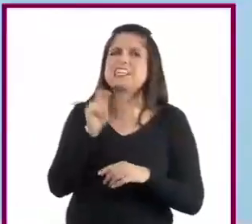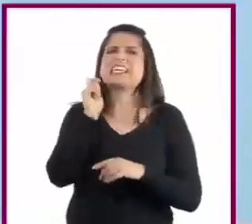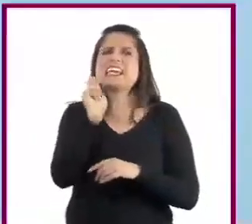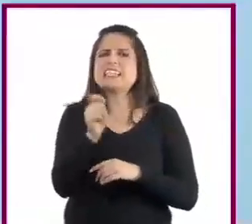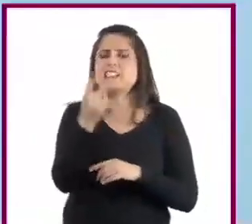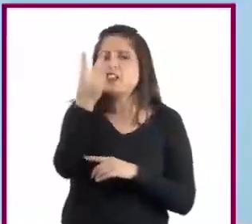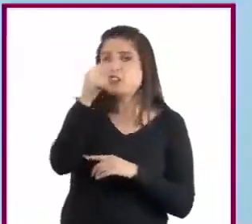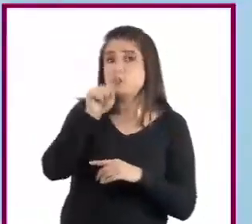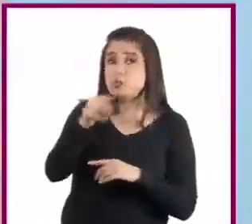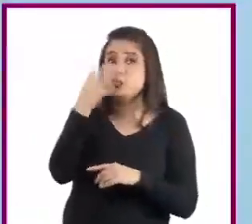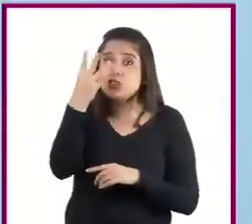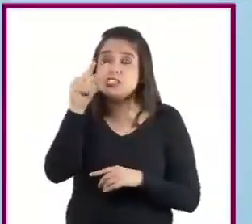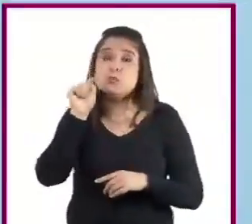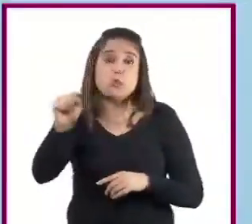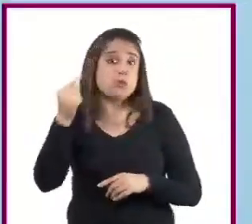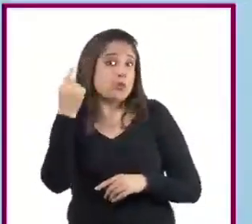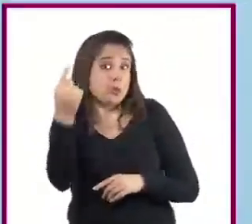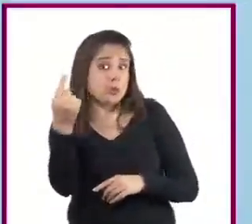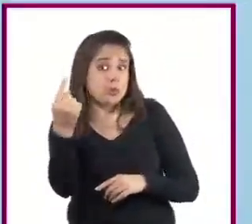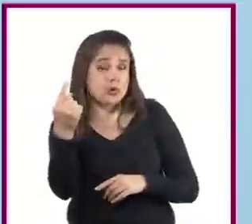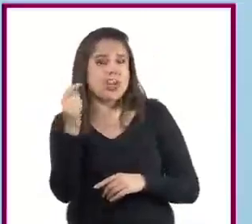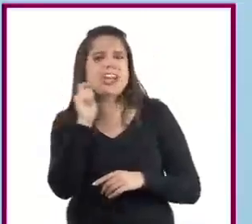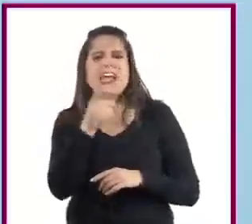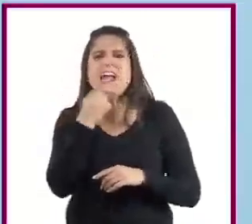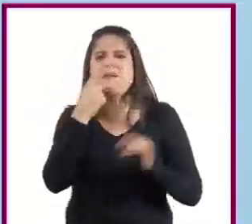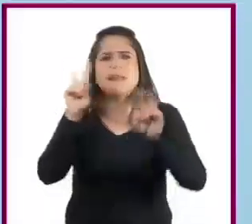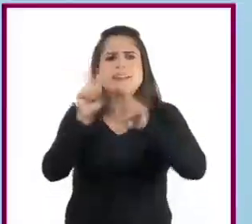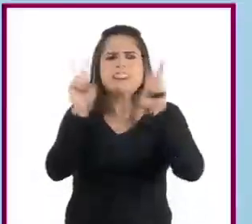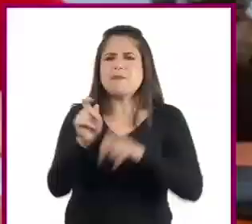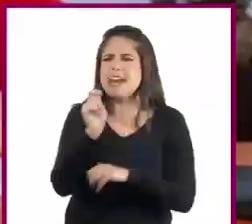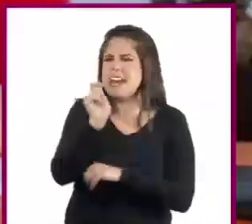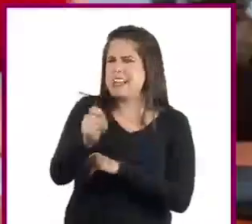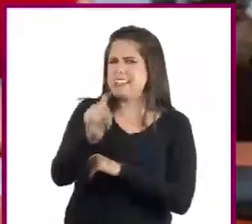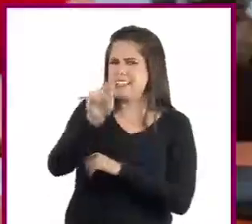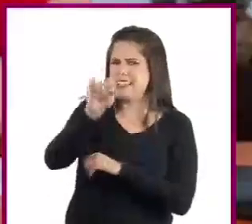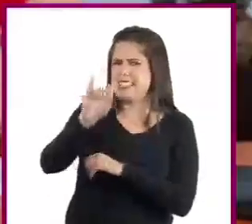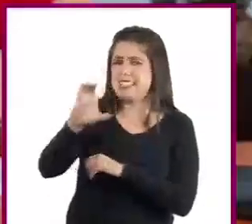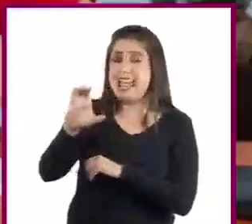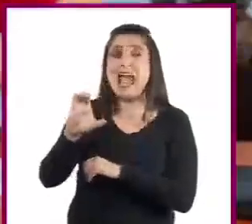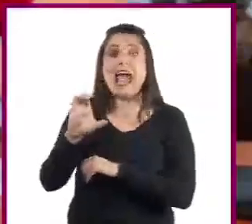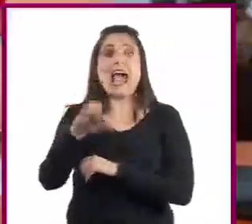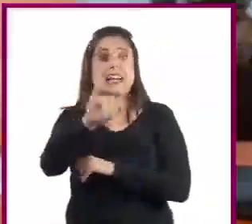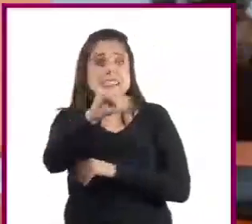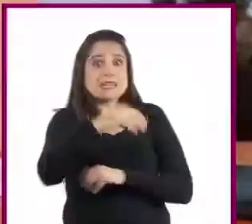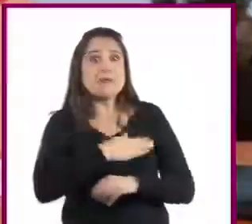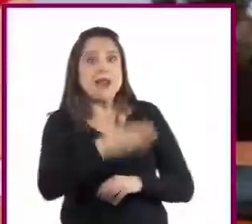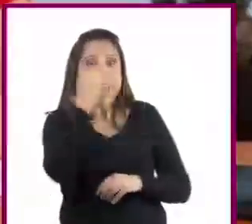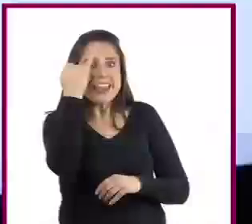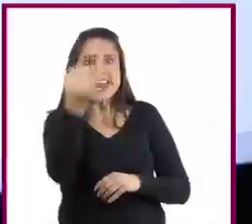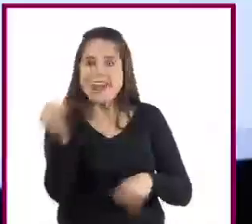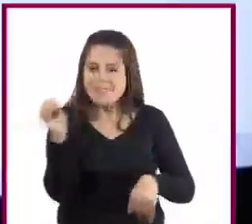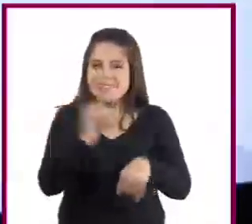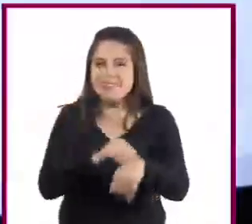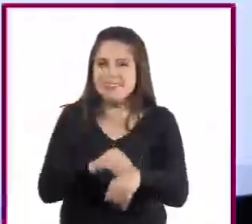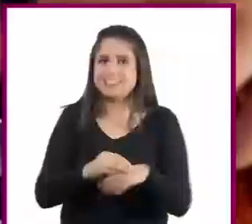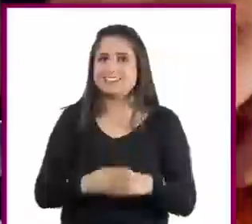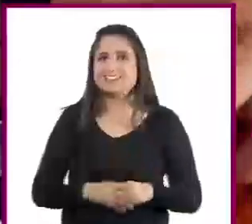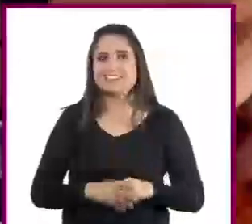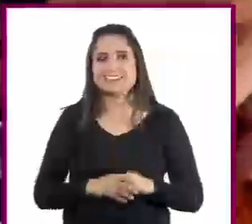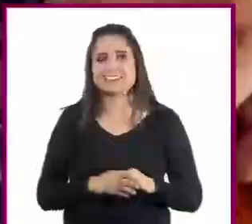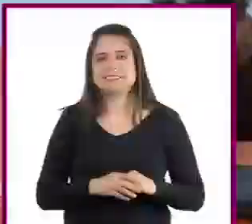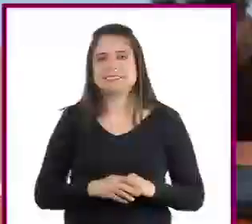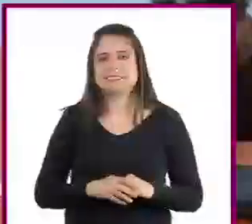el 2.3.1, que hable sobre qué son las TIC. Sí, muy buena idea. Hay que ponerlo.